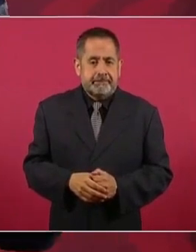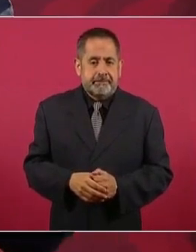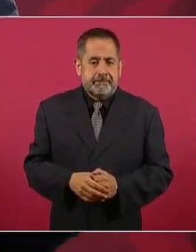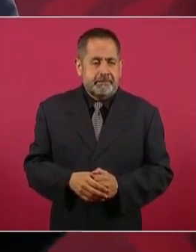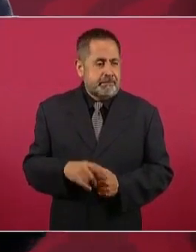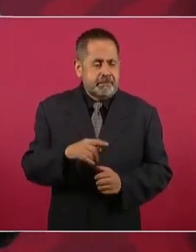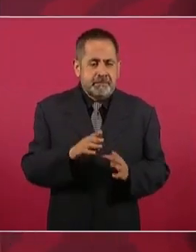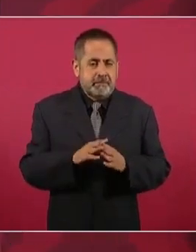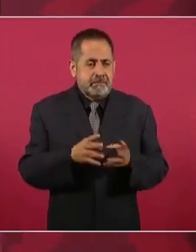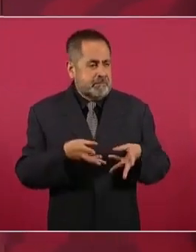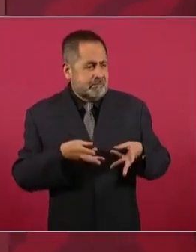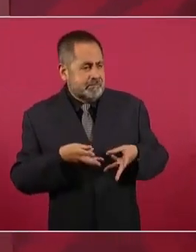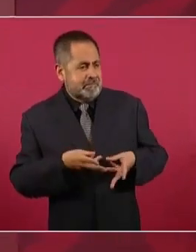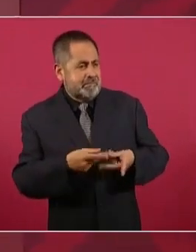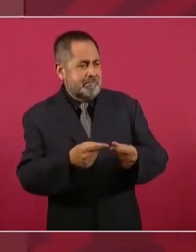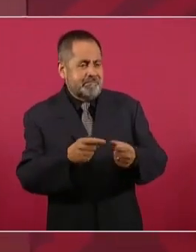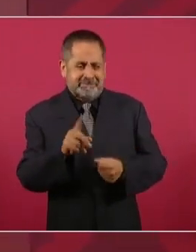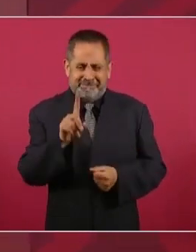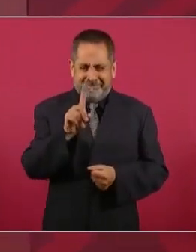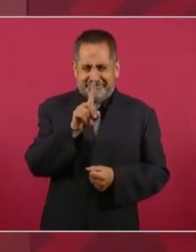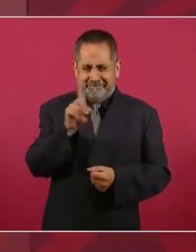gastaban 100,000 millones